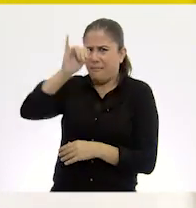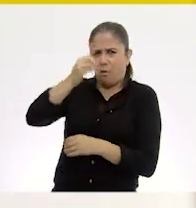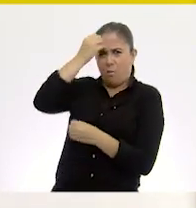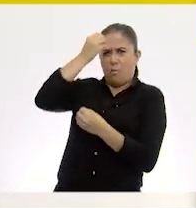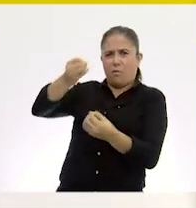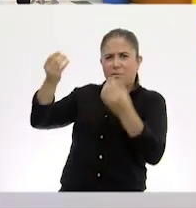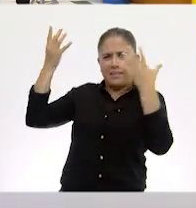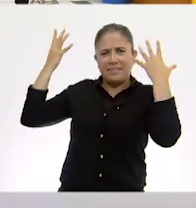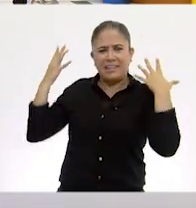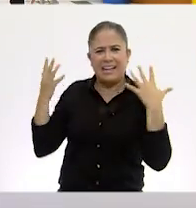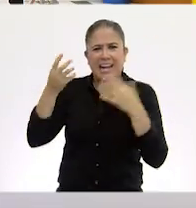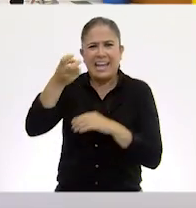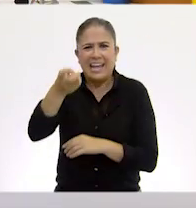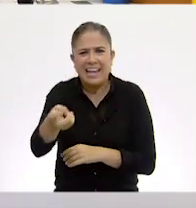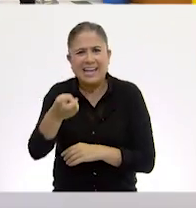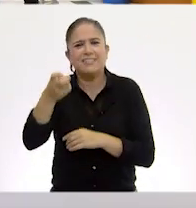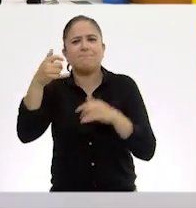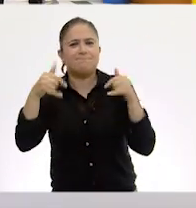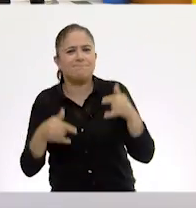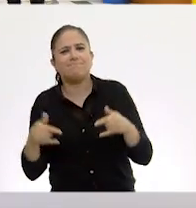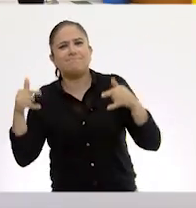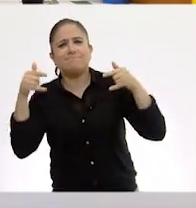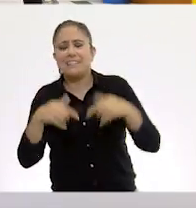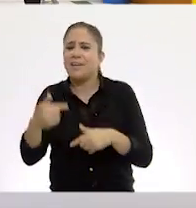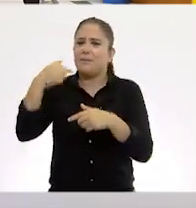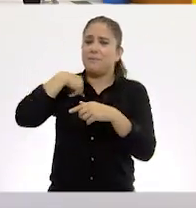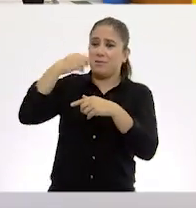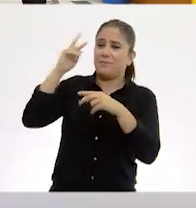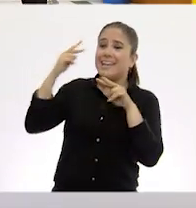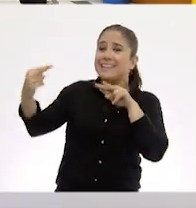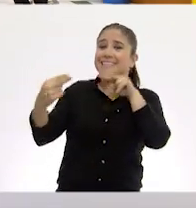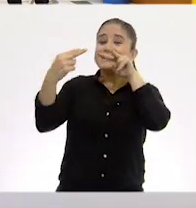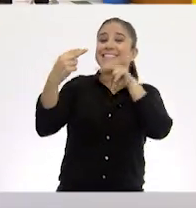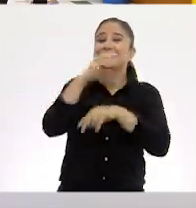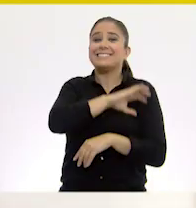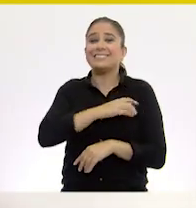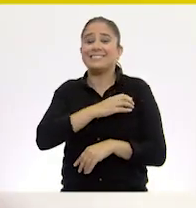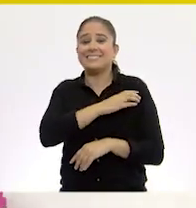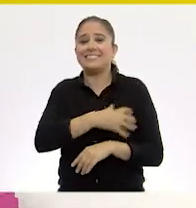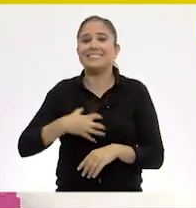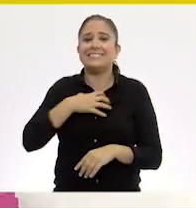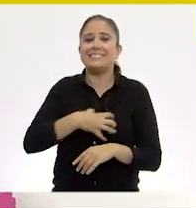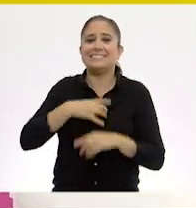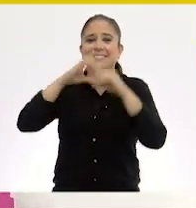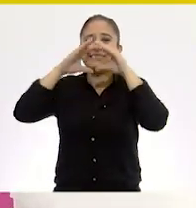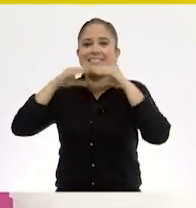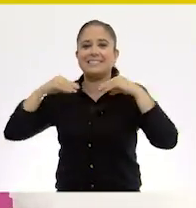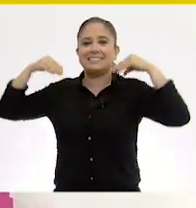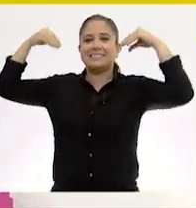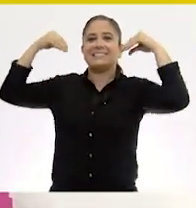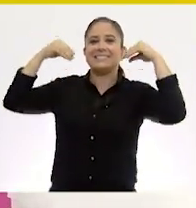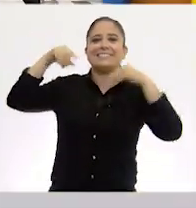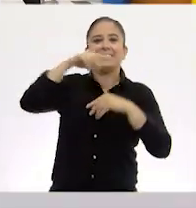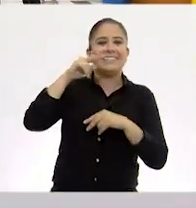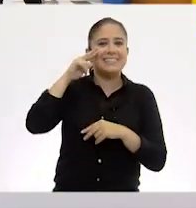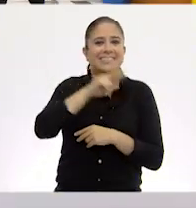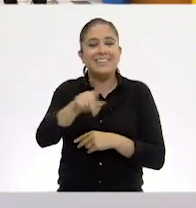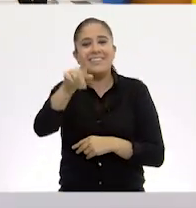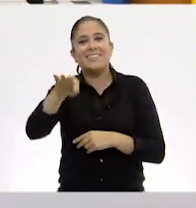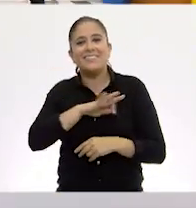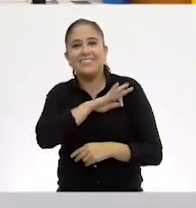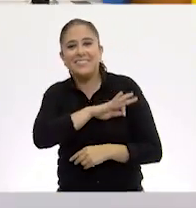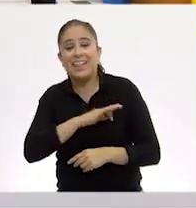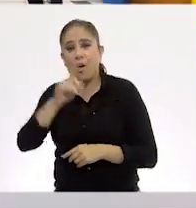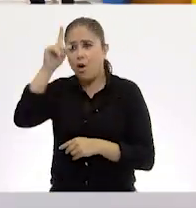siento tranquilo, pues tengo lo necesario. Le sonrío al espejo, soy feliz a diario. Me siento orgulloso porque ahora puedo escribir.